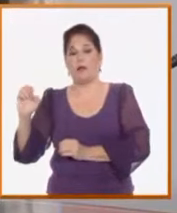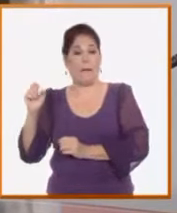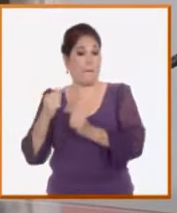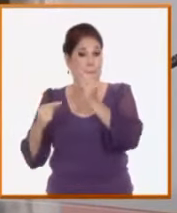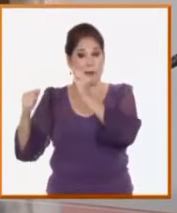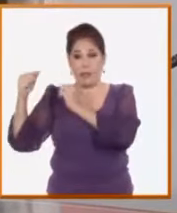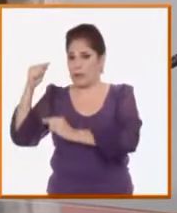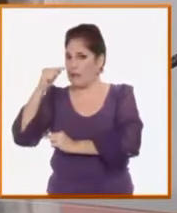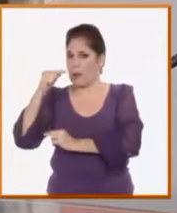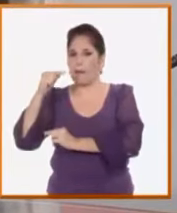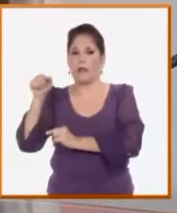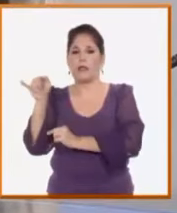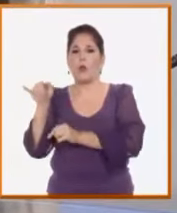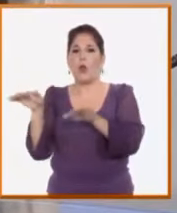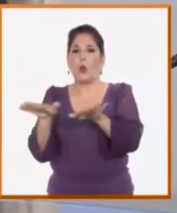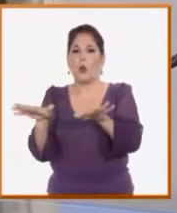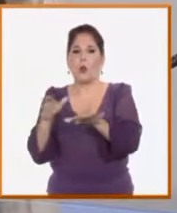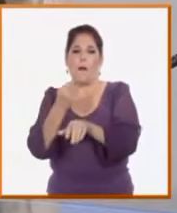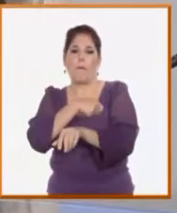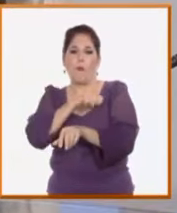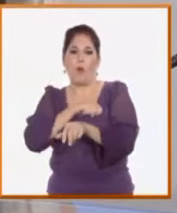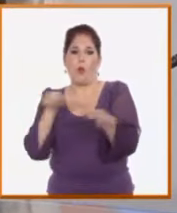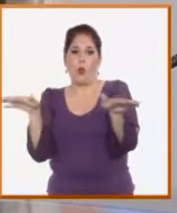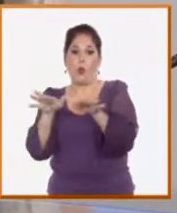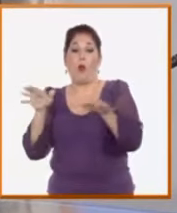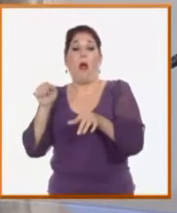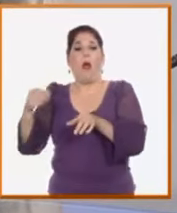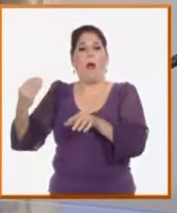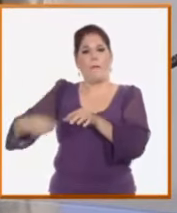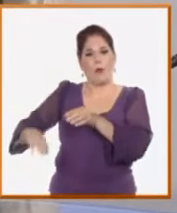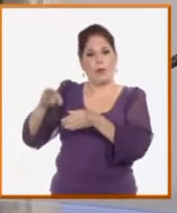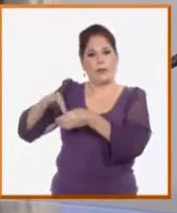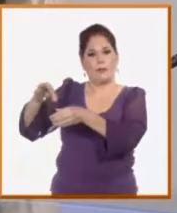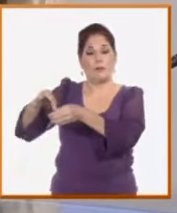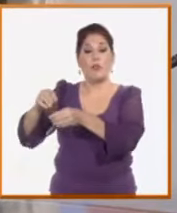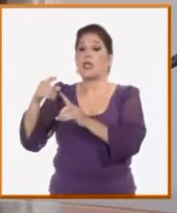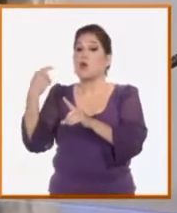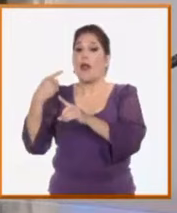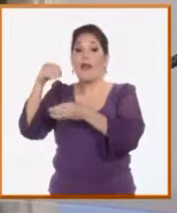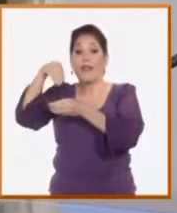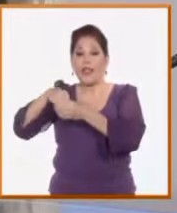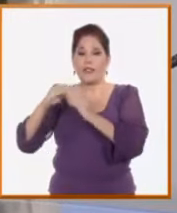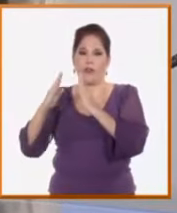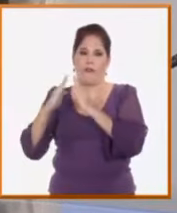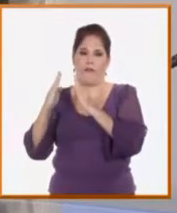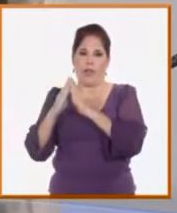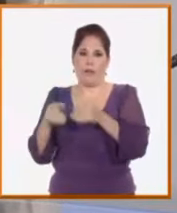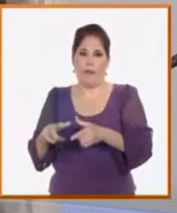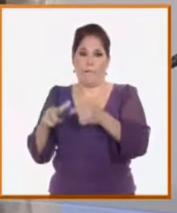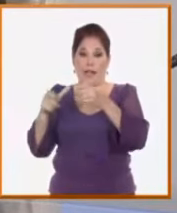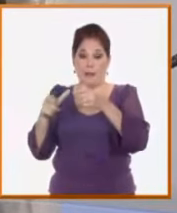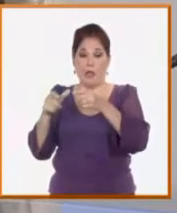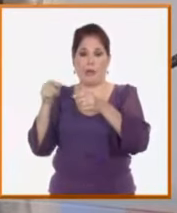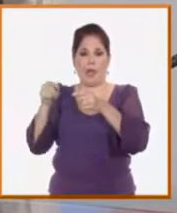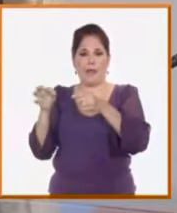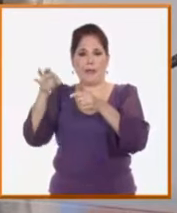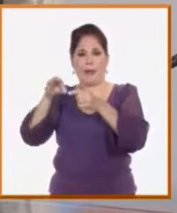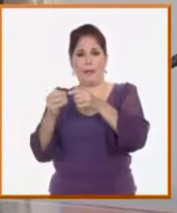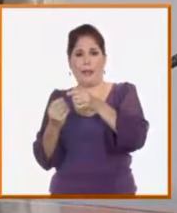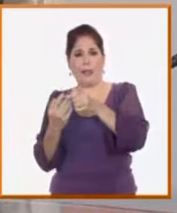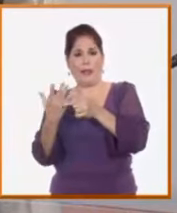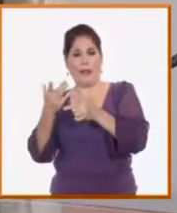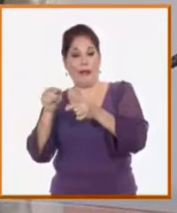eh despoblada Y en vivienda fundamentalmente en maceta todo este escenario ha